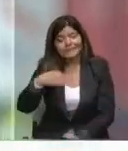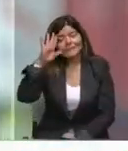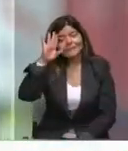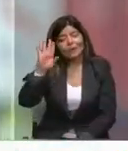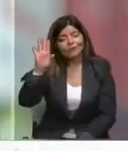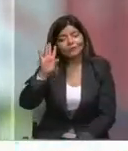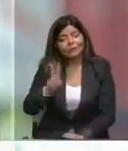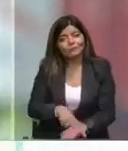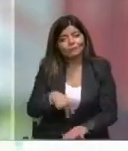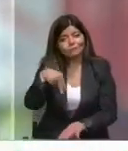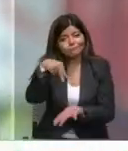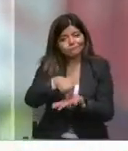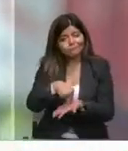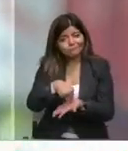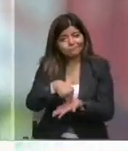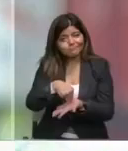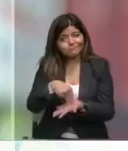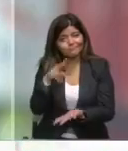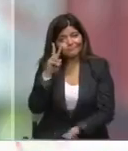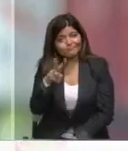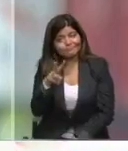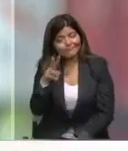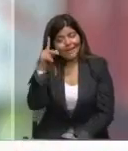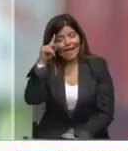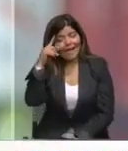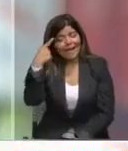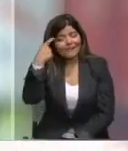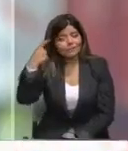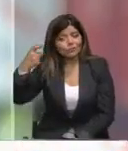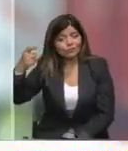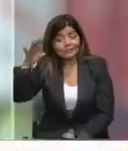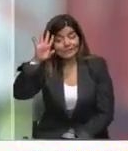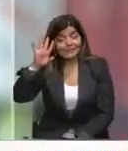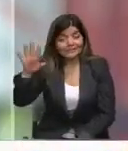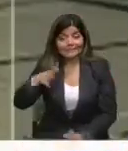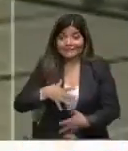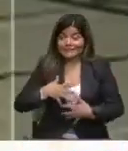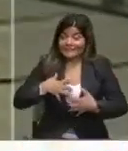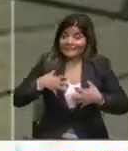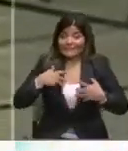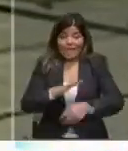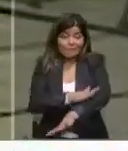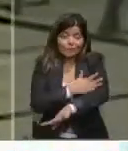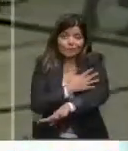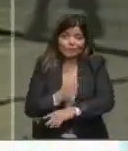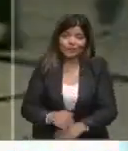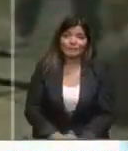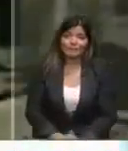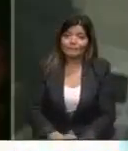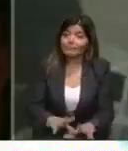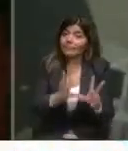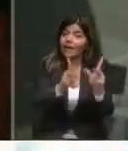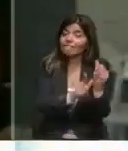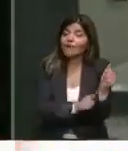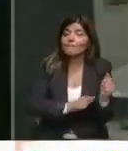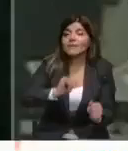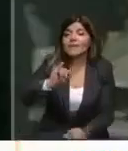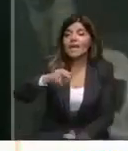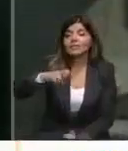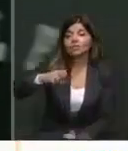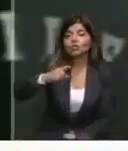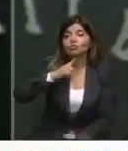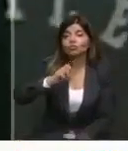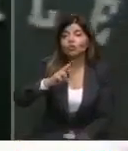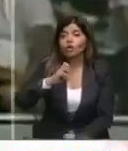sobre la pista, ya es como no sé, me genera algo en el cuerpo. La familia Inostrosa y la pasión por